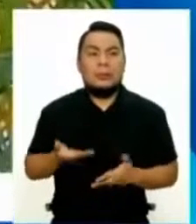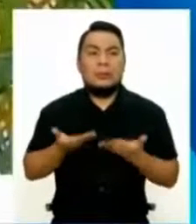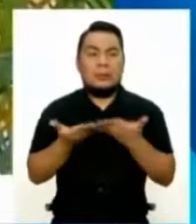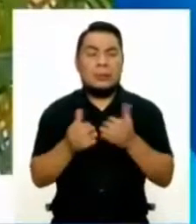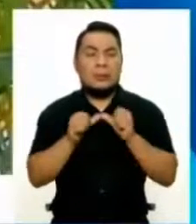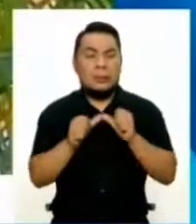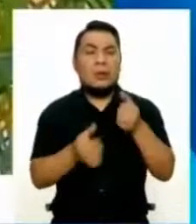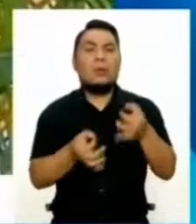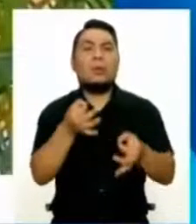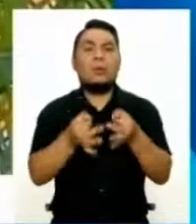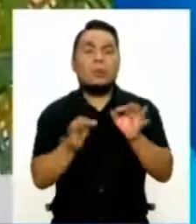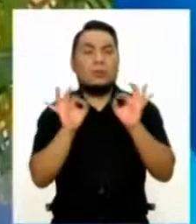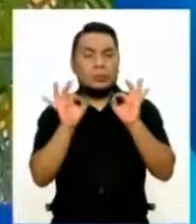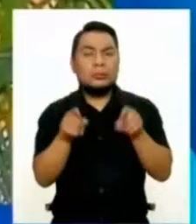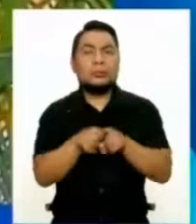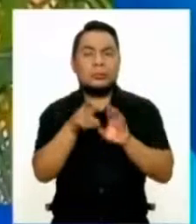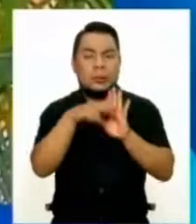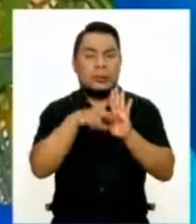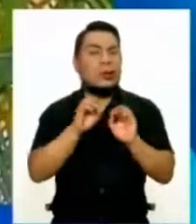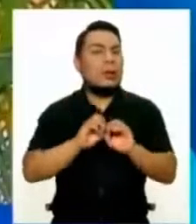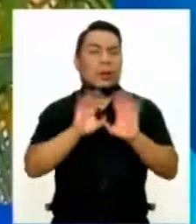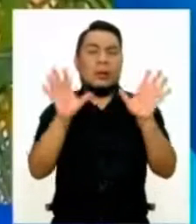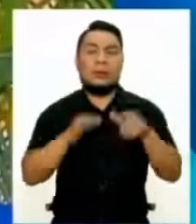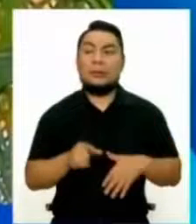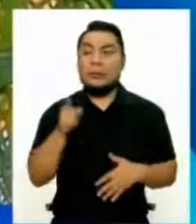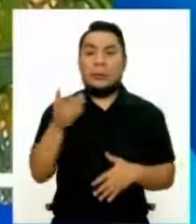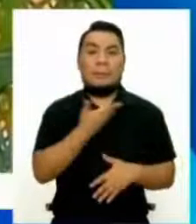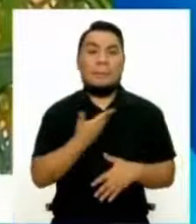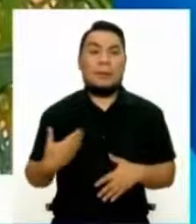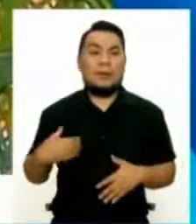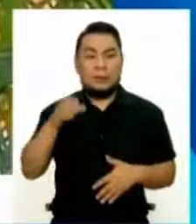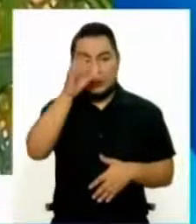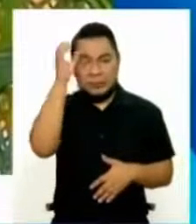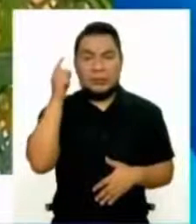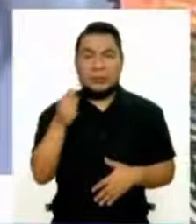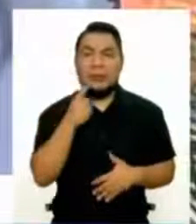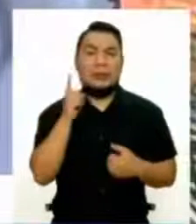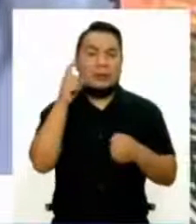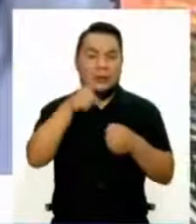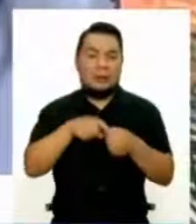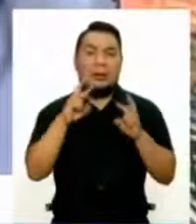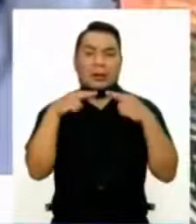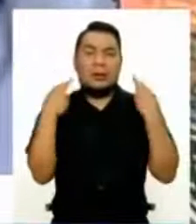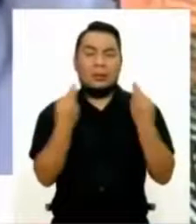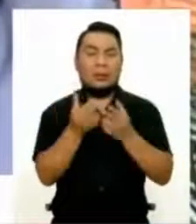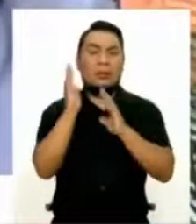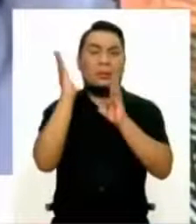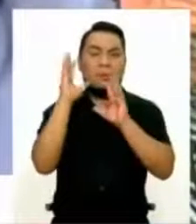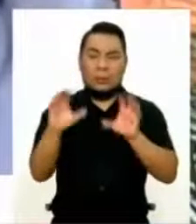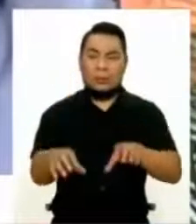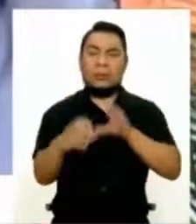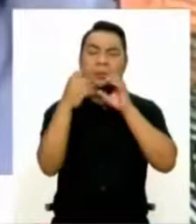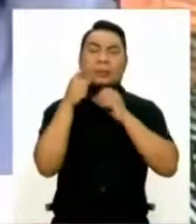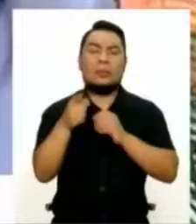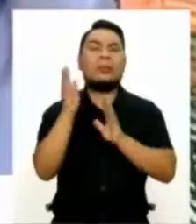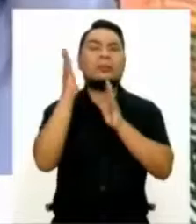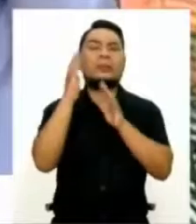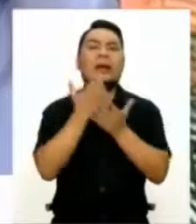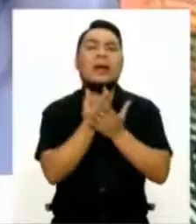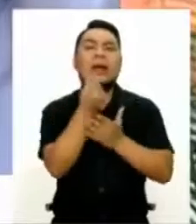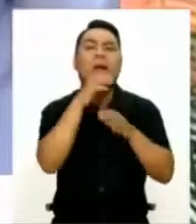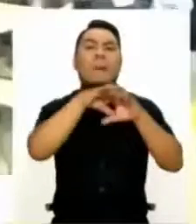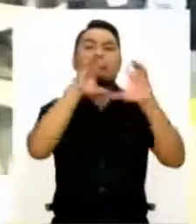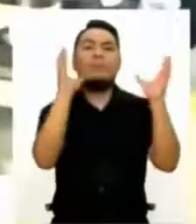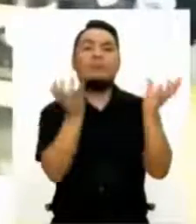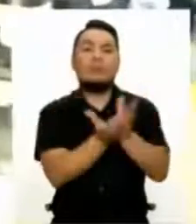virtual del Foro Económico, donde indicó que el Perú lidera el crecimiento económico. Asimismo, manifestó